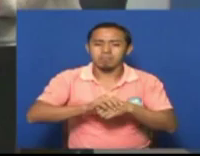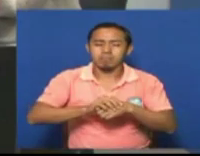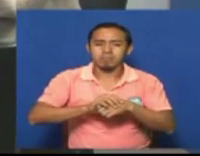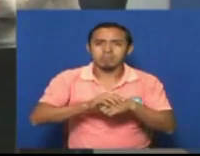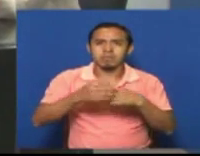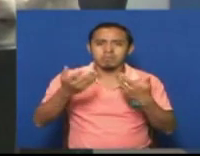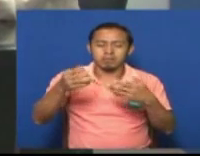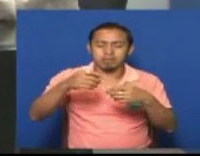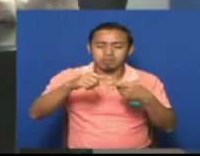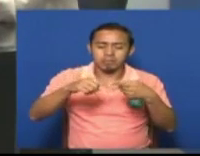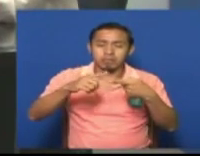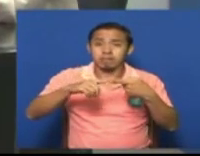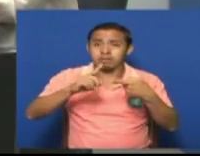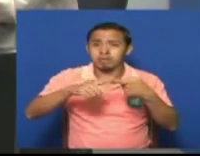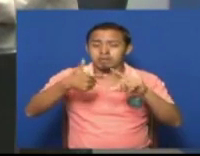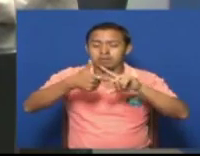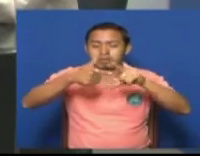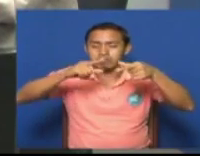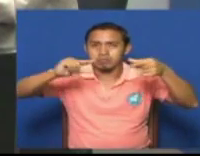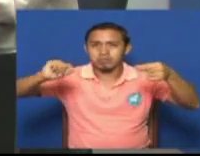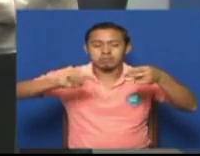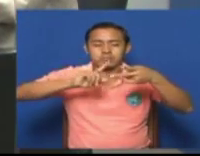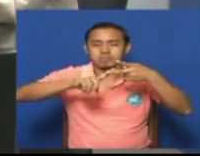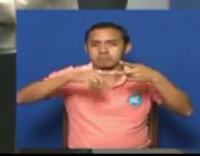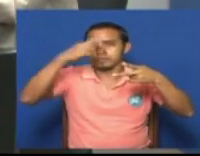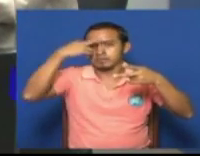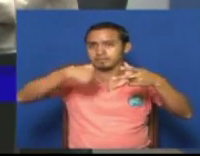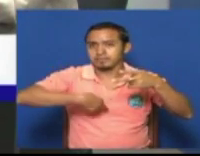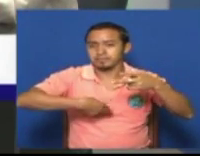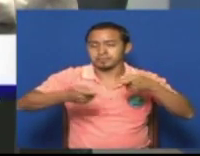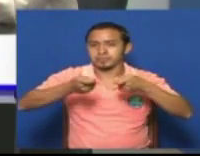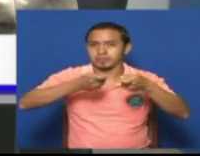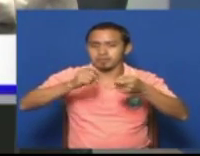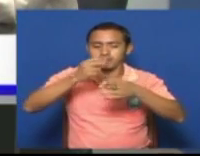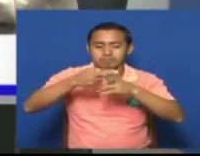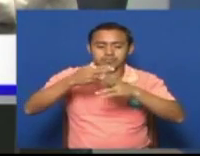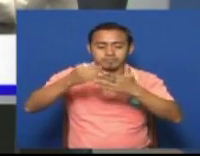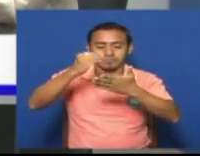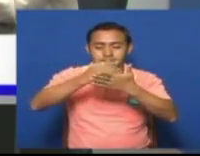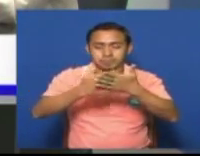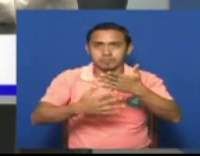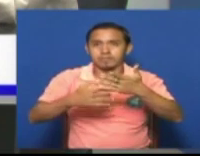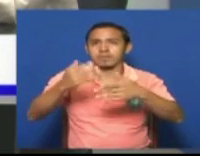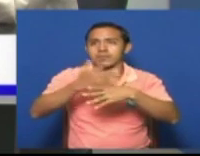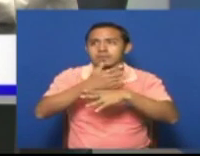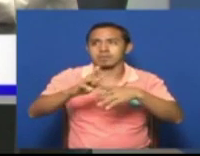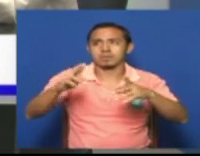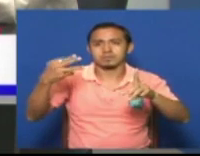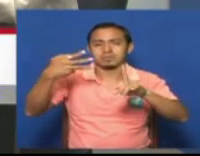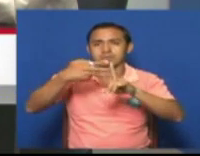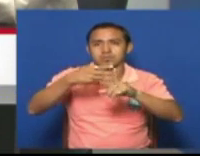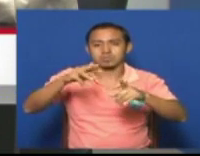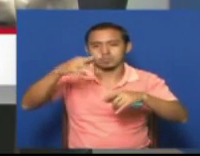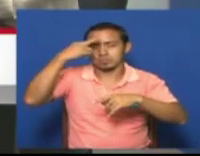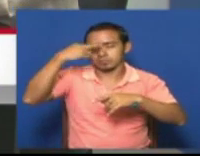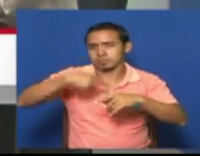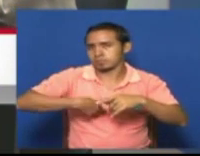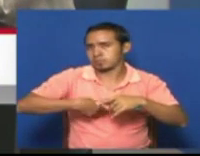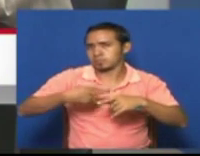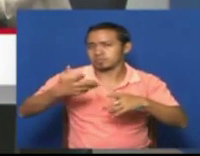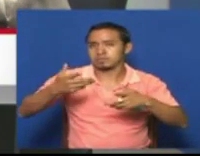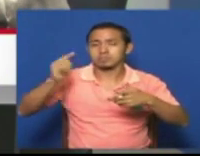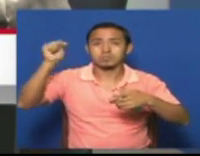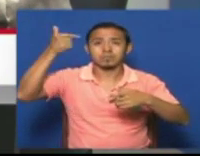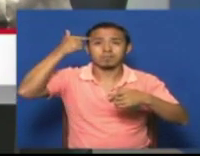electoral a través de la dirección del registro de las personas y a través de los consejos y los gobiernos regionales en la costa caribe